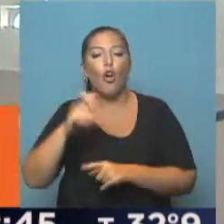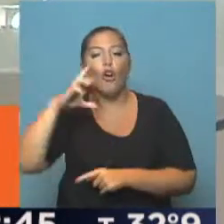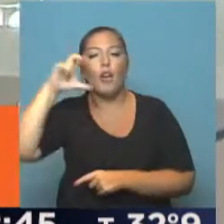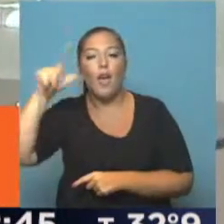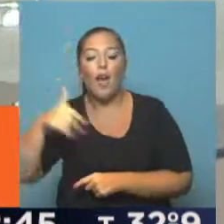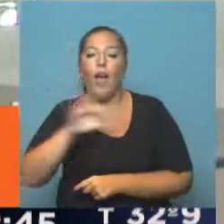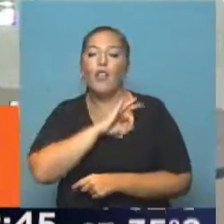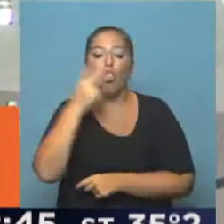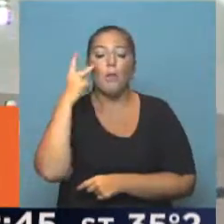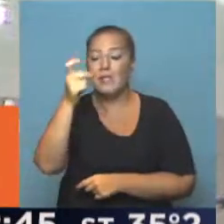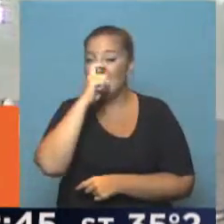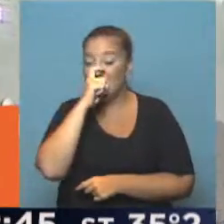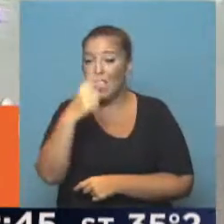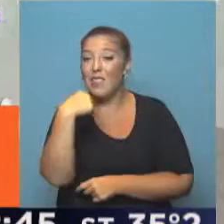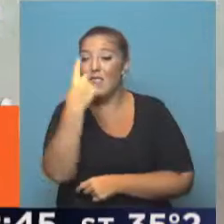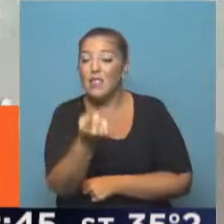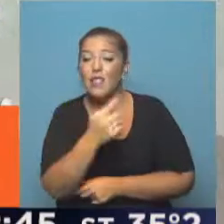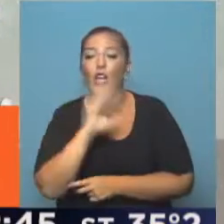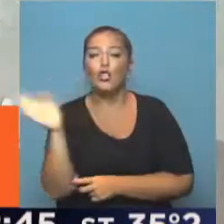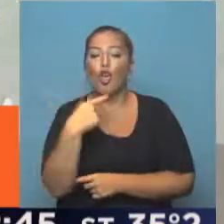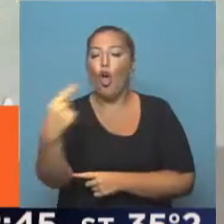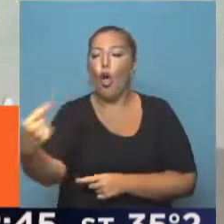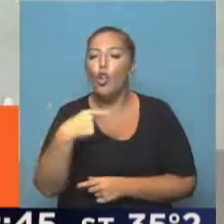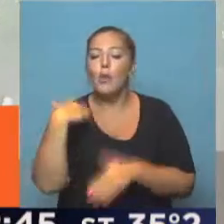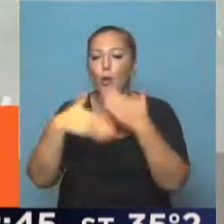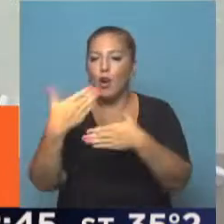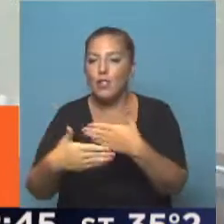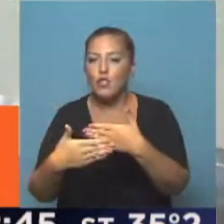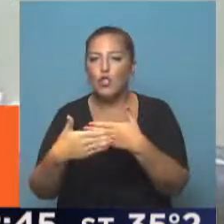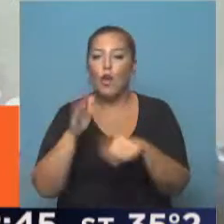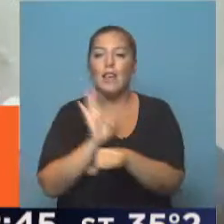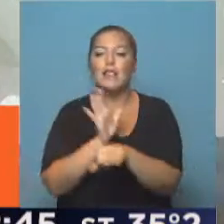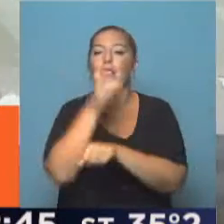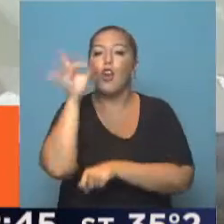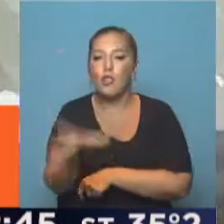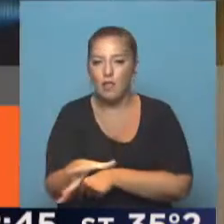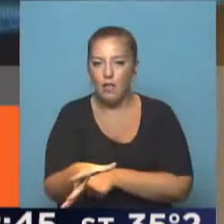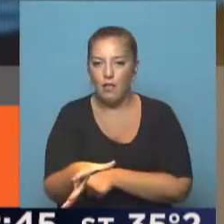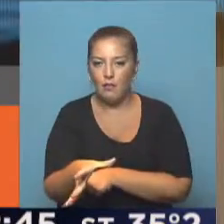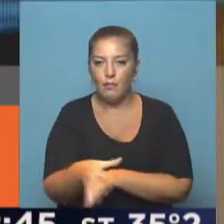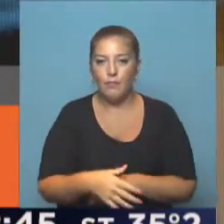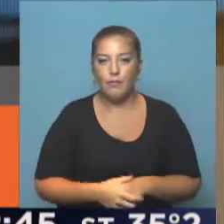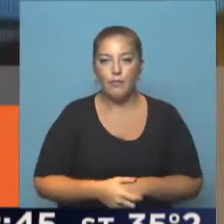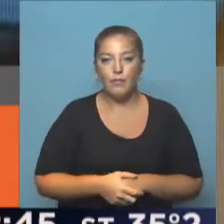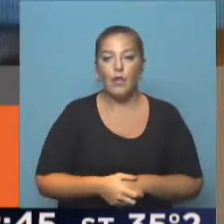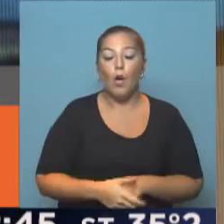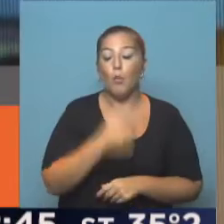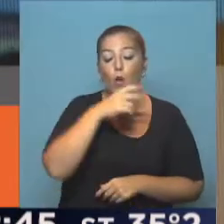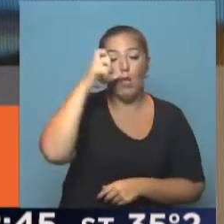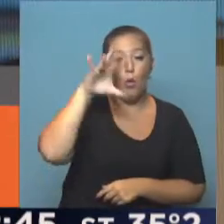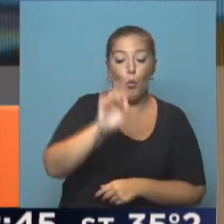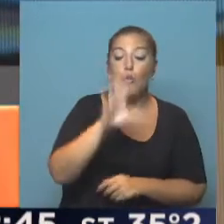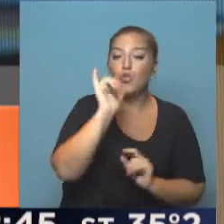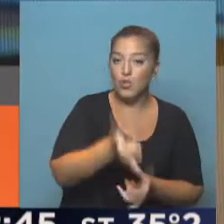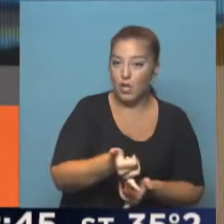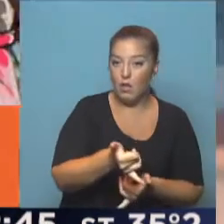año 2007 ya dice que todo aquel que se opone al progreso es terrorista. Sí. Ahora, en el caso de Evo sí había esa convicción,